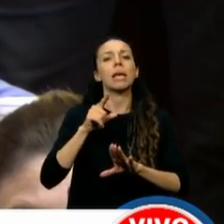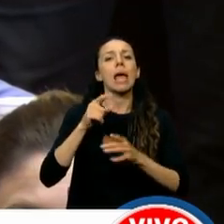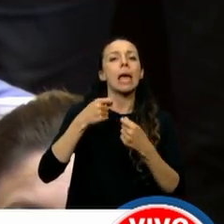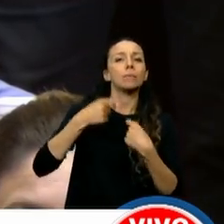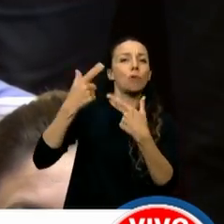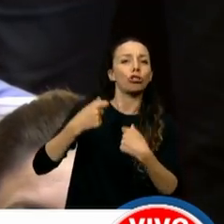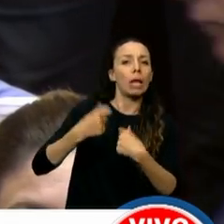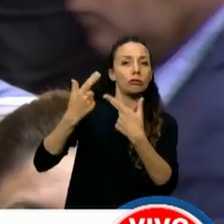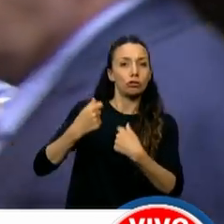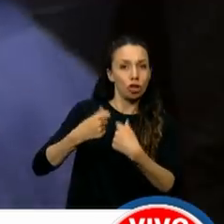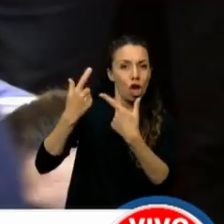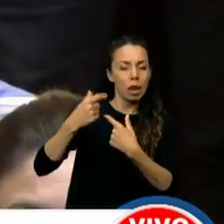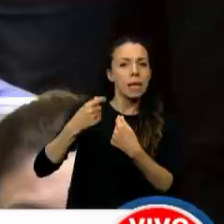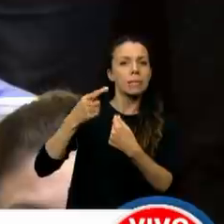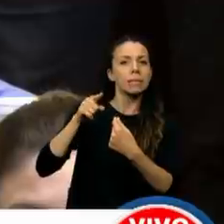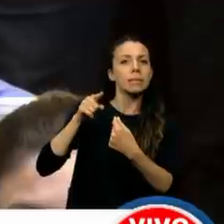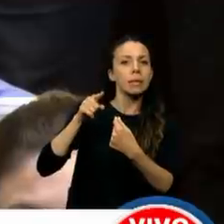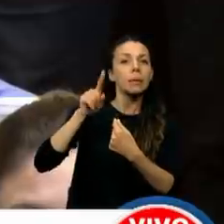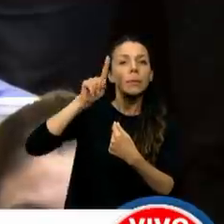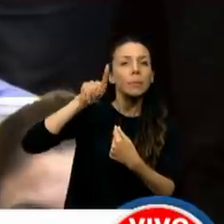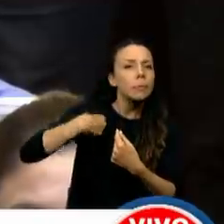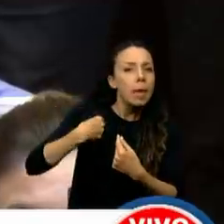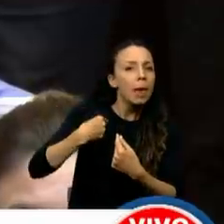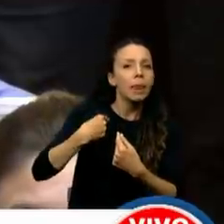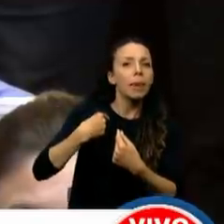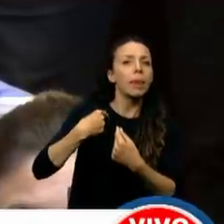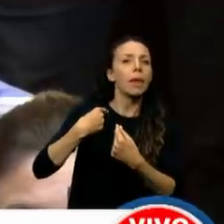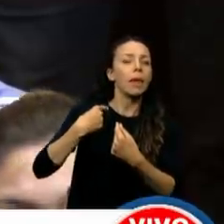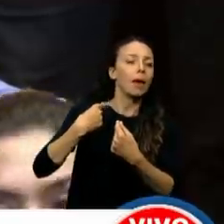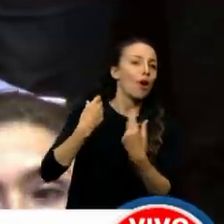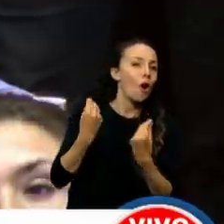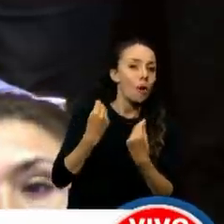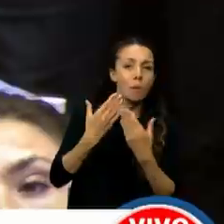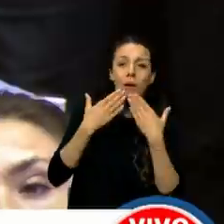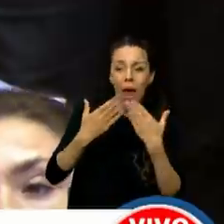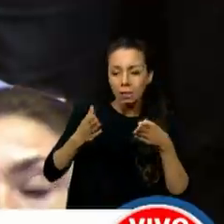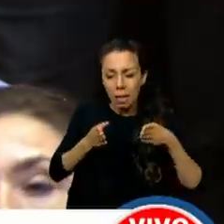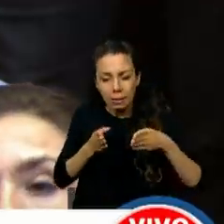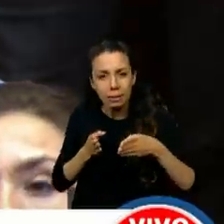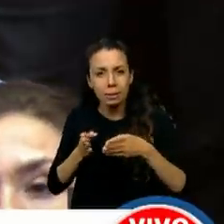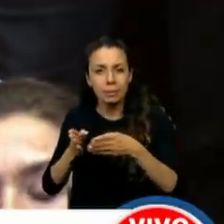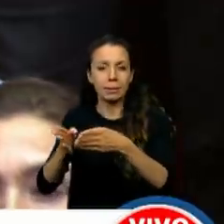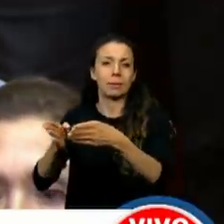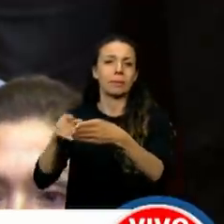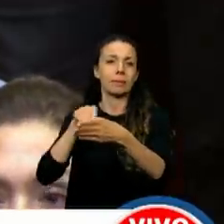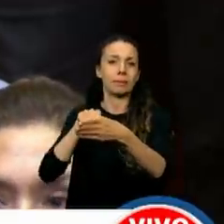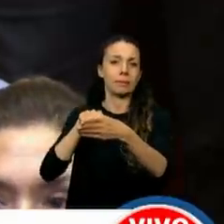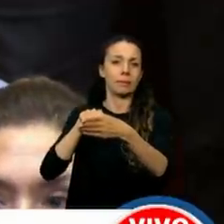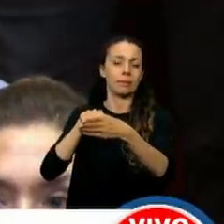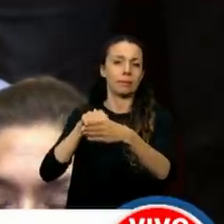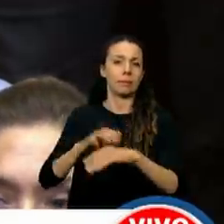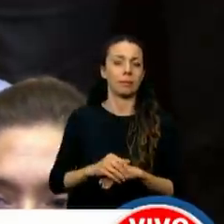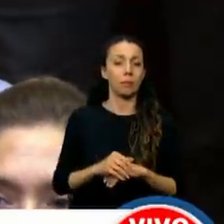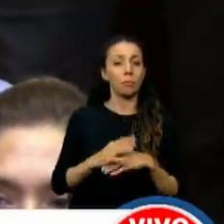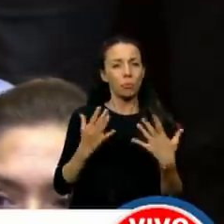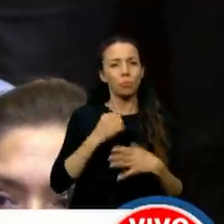en muchos casos se van por la canaleta de la hidrovía en este sentido creo que esta obligación de mirar con perspectiva este